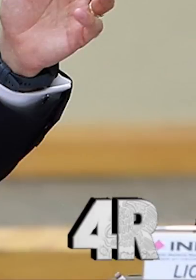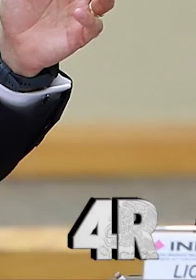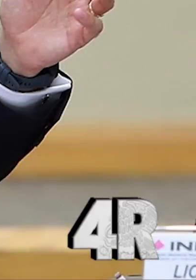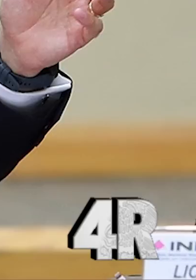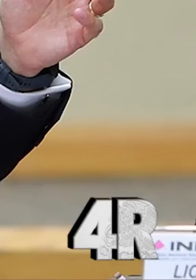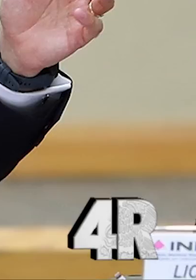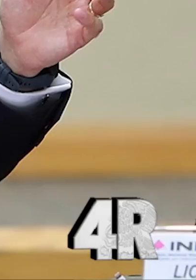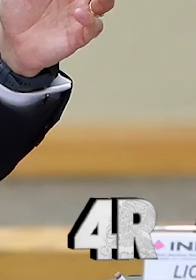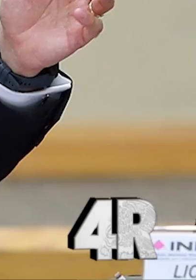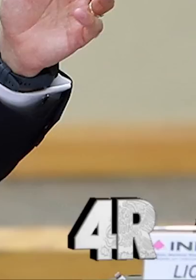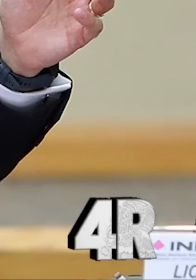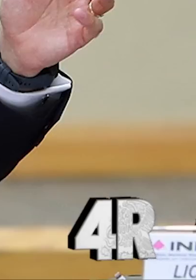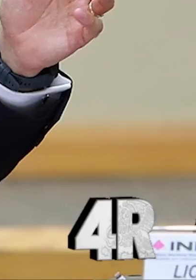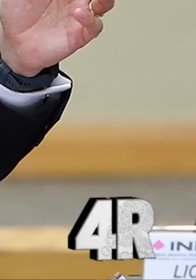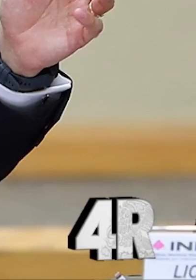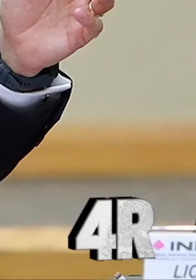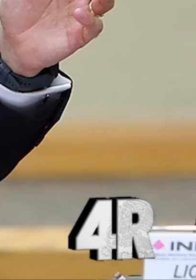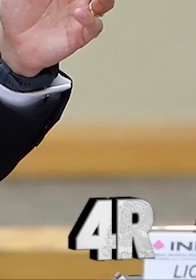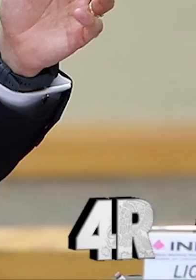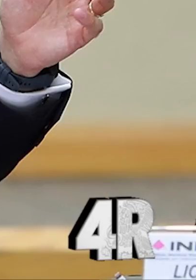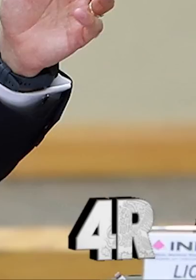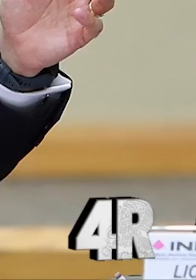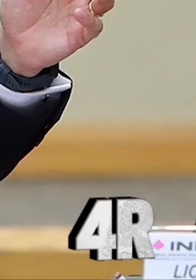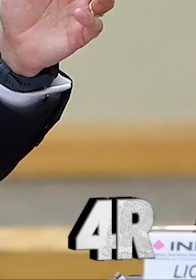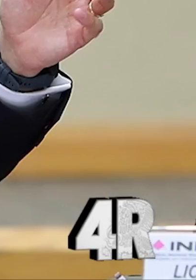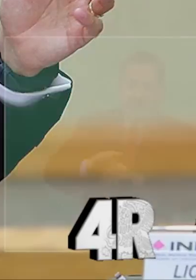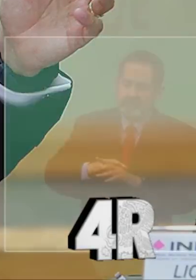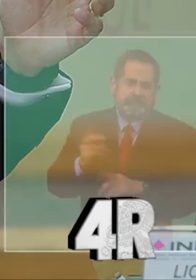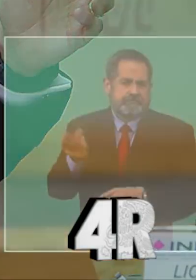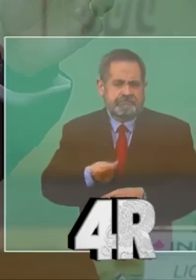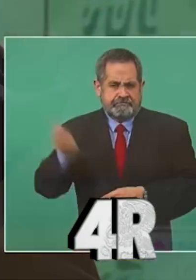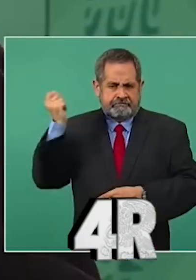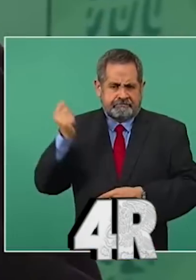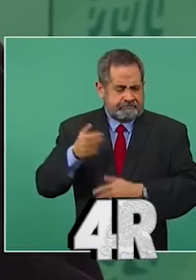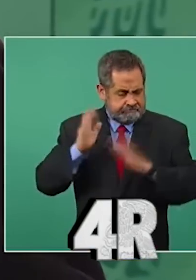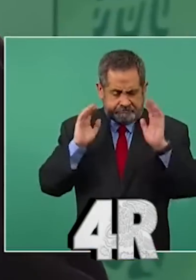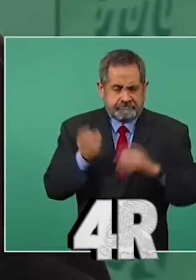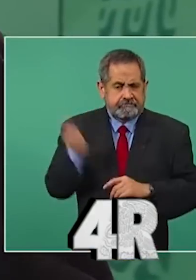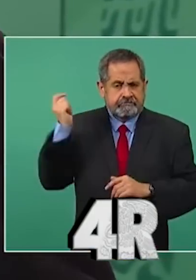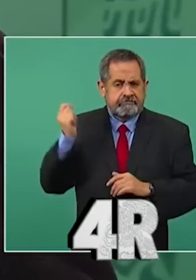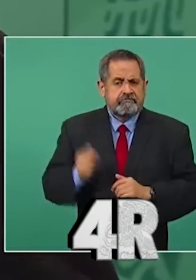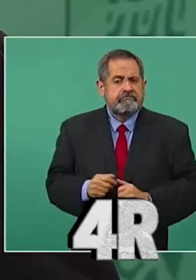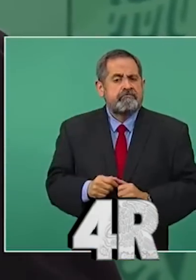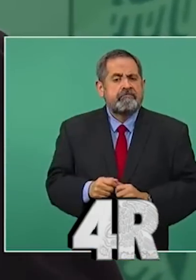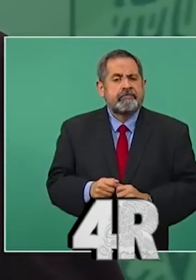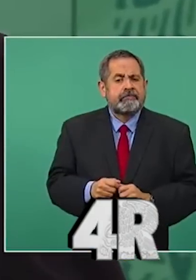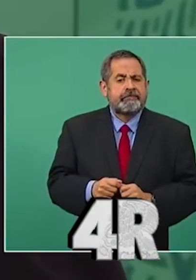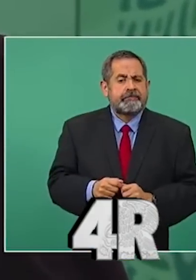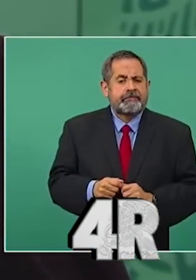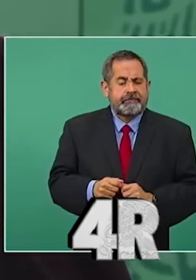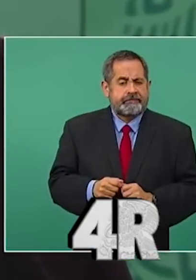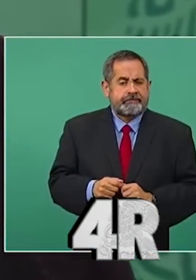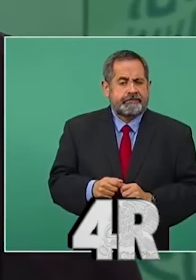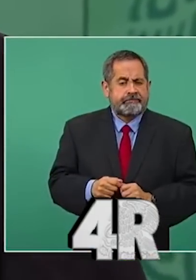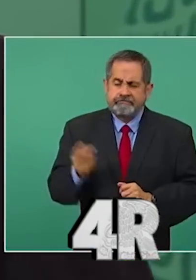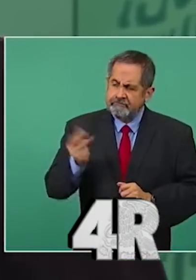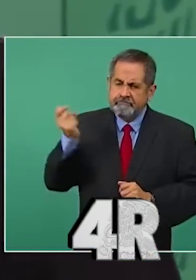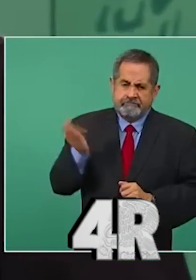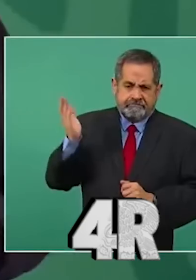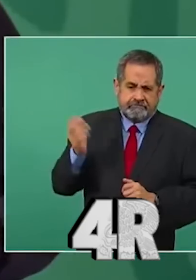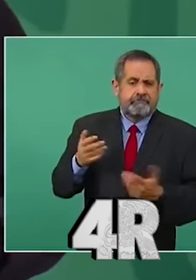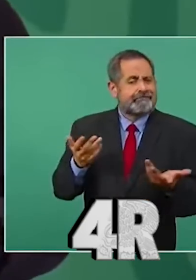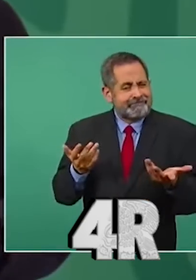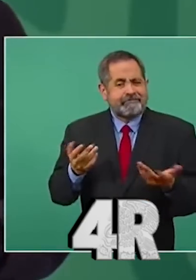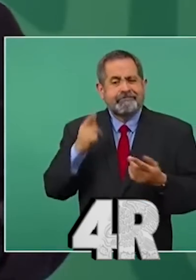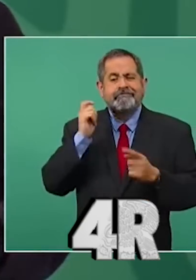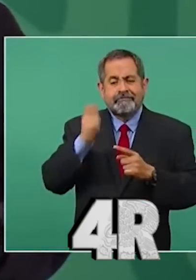lo utilizan de pretexto para poder pedir más dinero y que de esta manera se les regresen sus faraónicos beneficios de los que